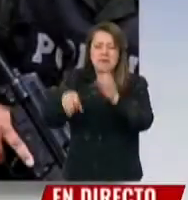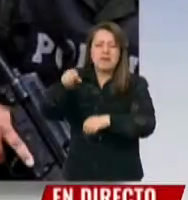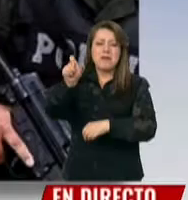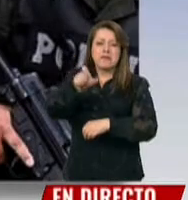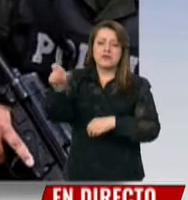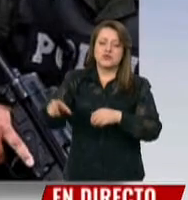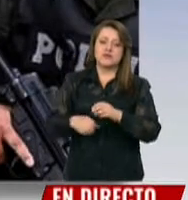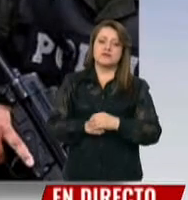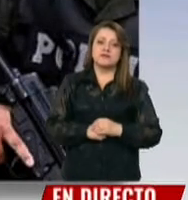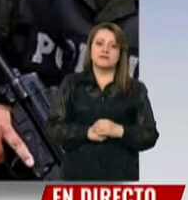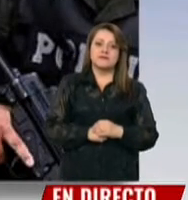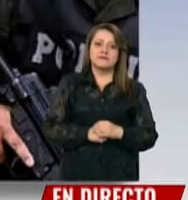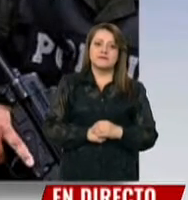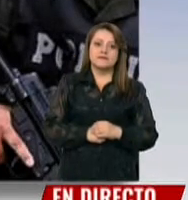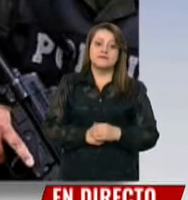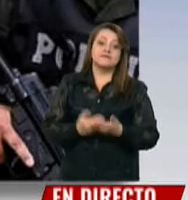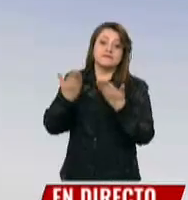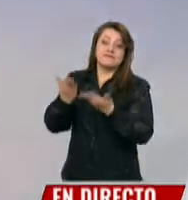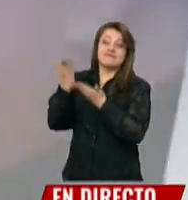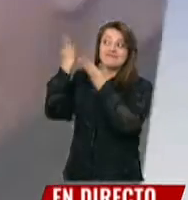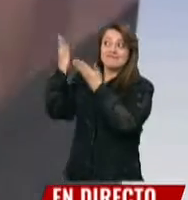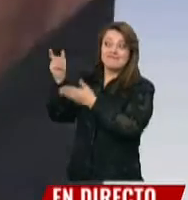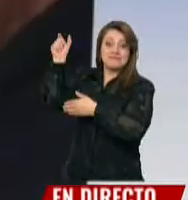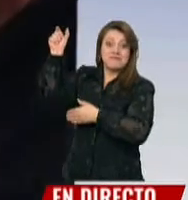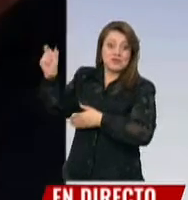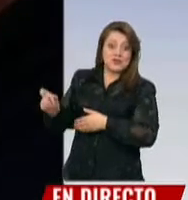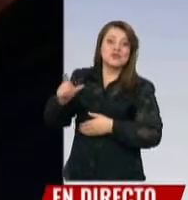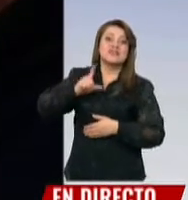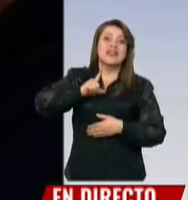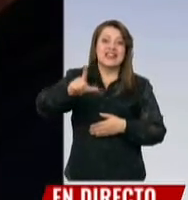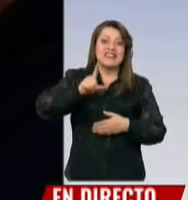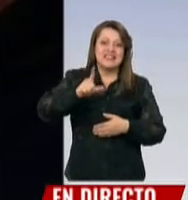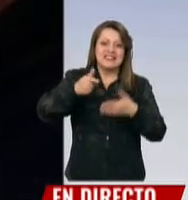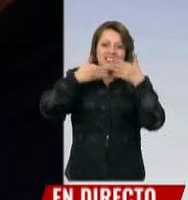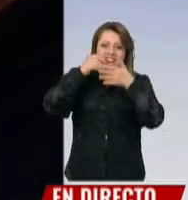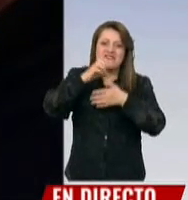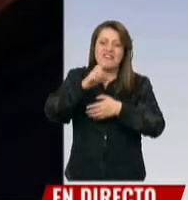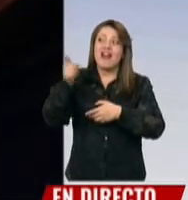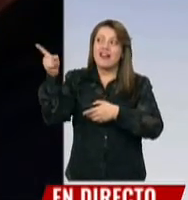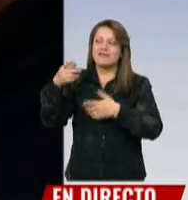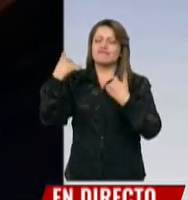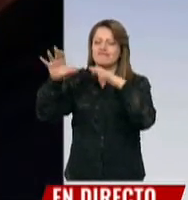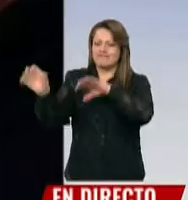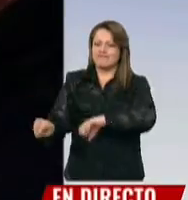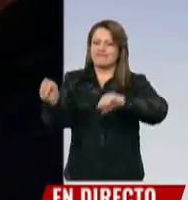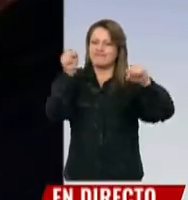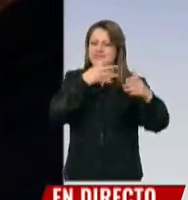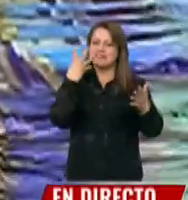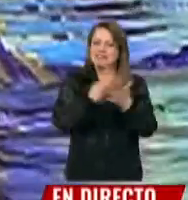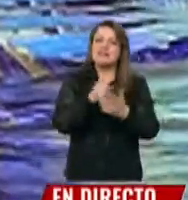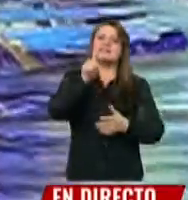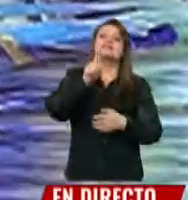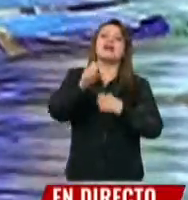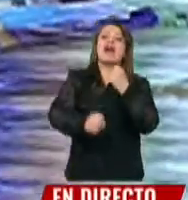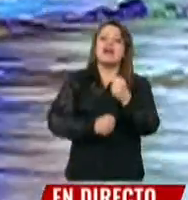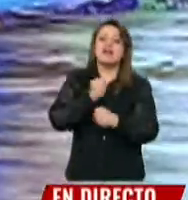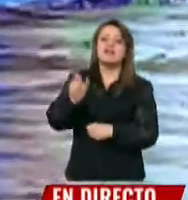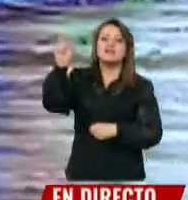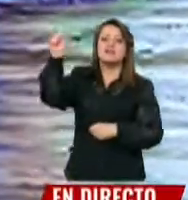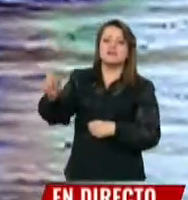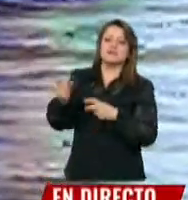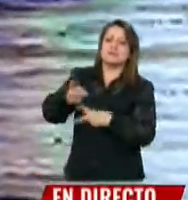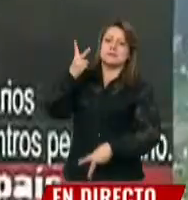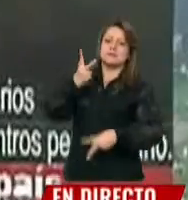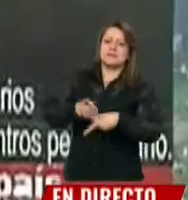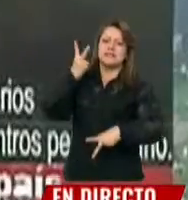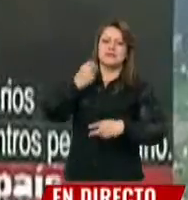alias El Papero, obtuvo la libertad condicional tras haber sido condenado a 6 años de prisión por los delitos de narcotráfico, lavado de activos y enriquecimiento